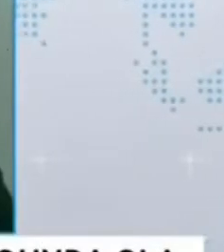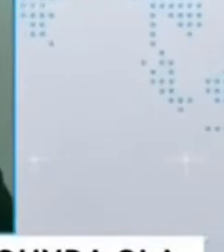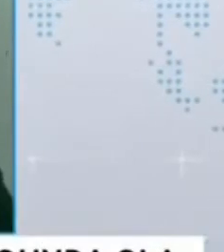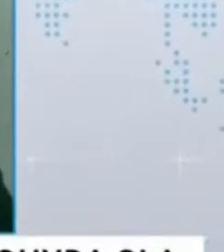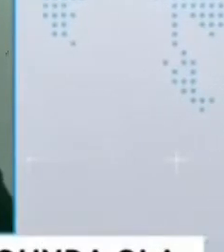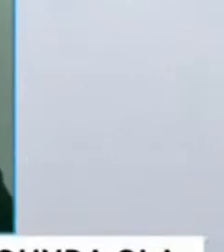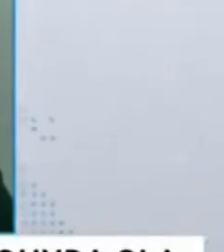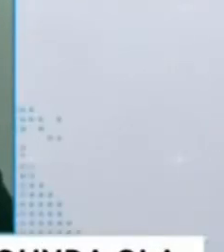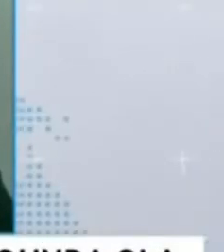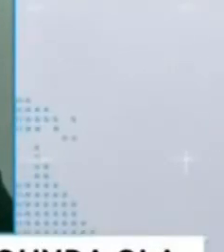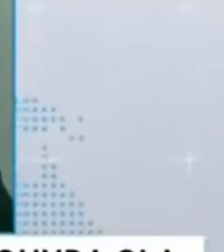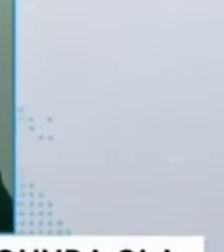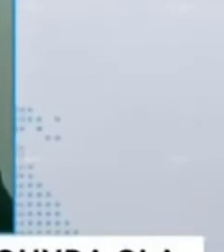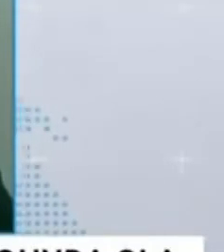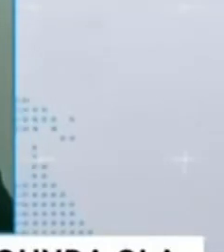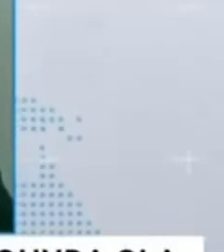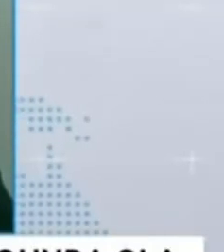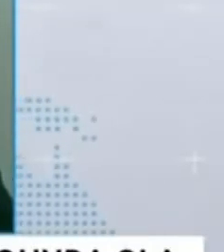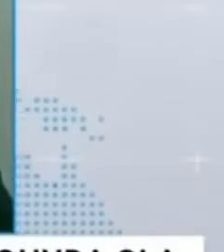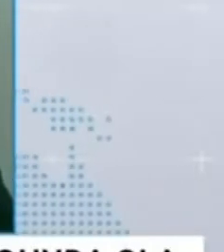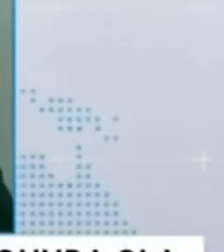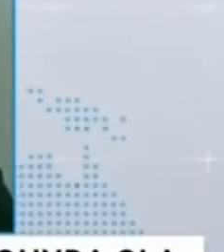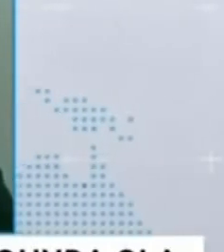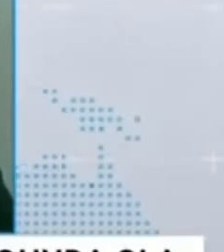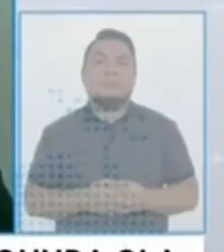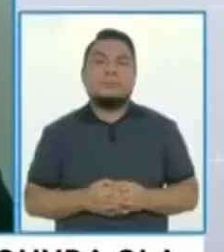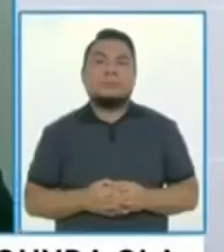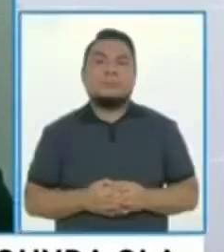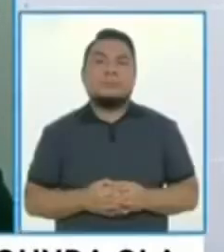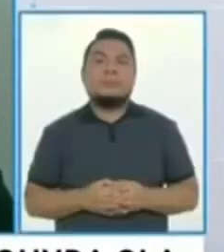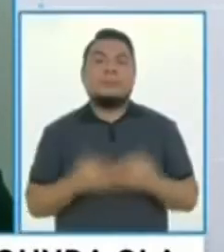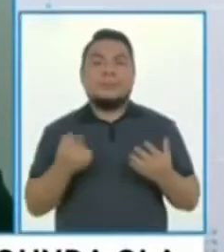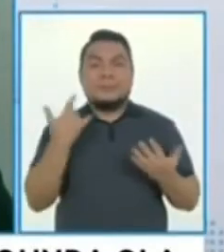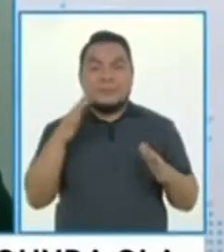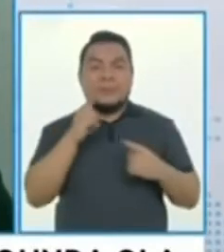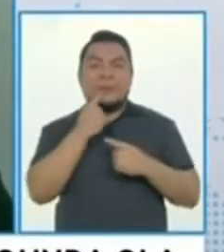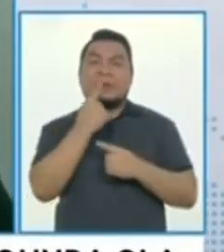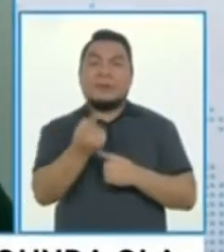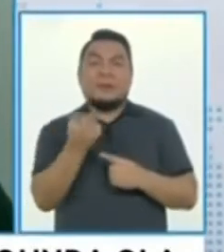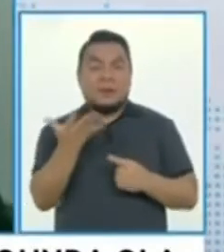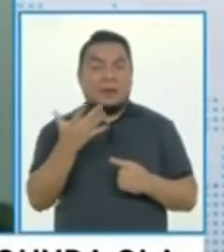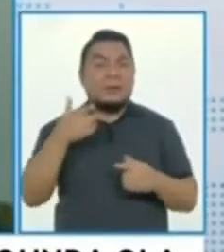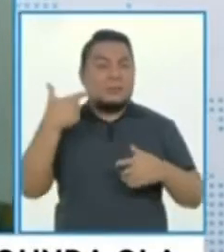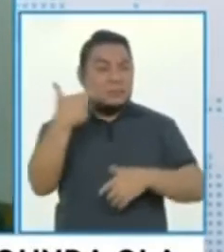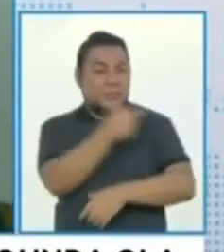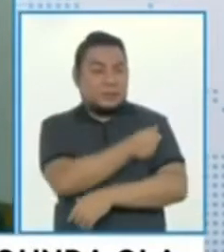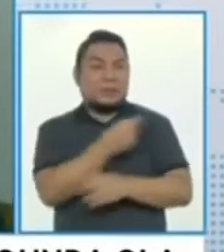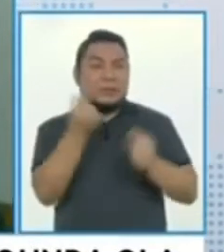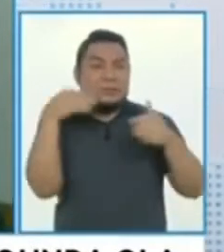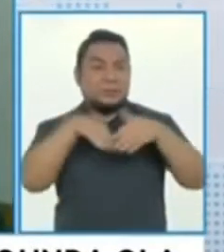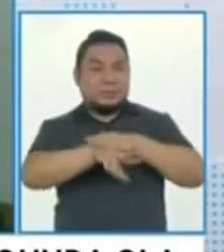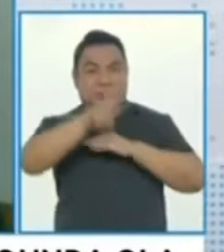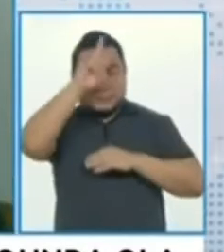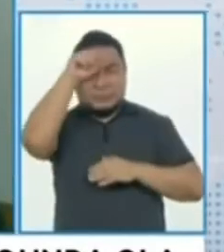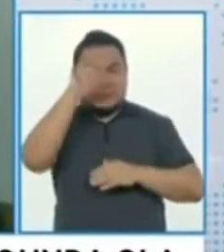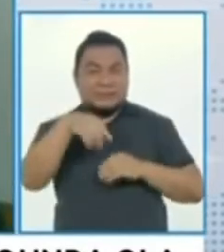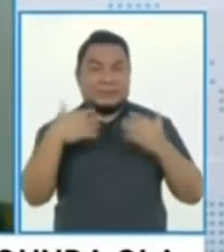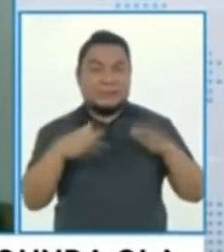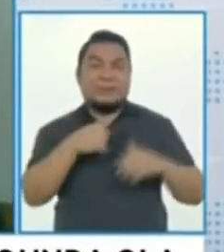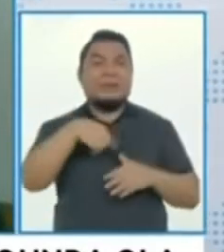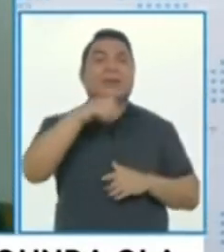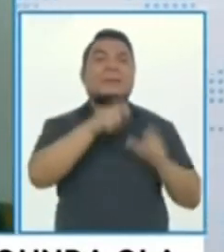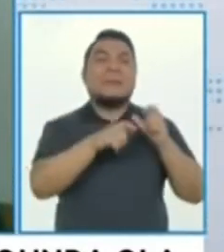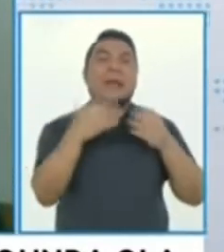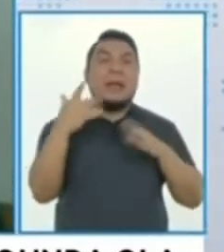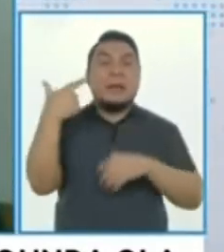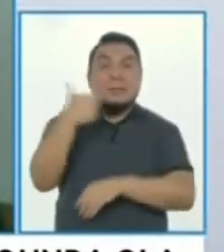más aún en un momento en el que podríamos señalar que, porque se ha señalado que entran las vacunas pronto al país, ciertamente se